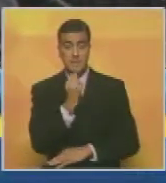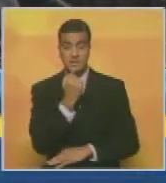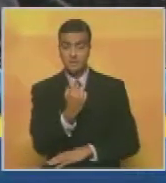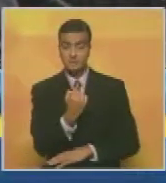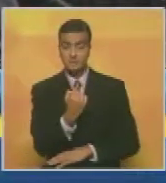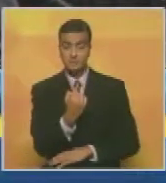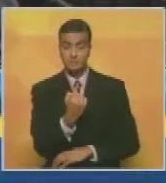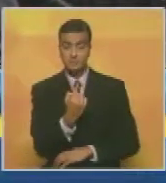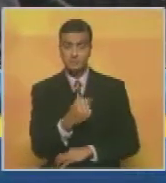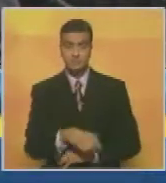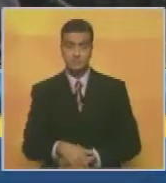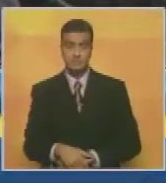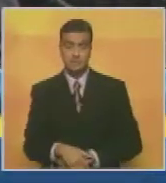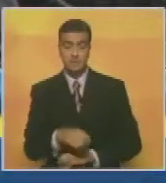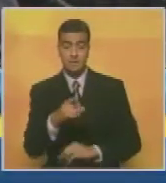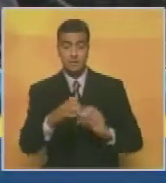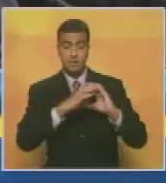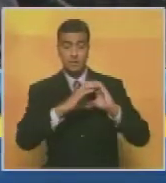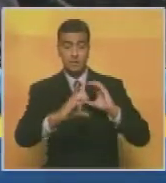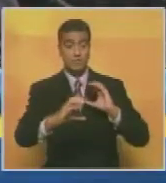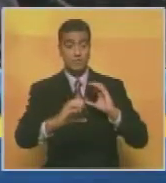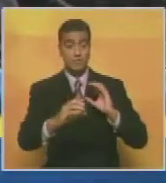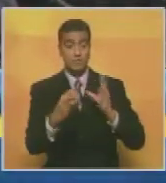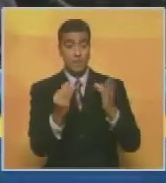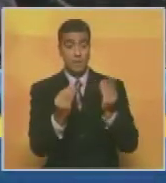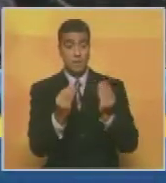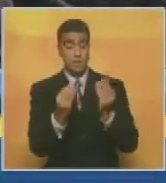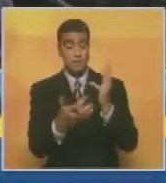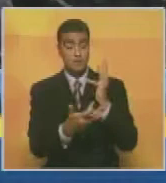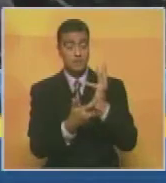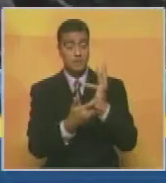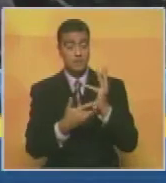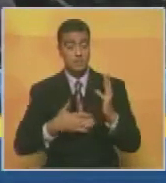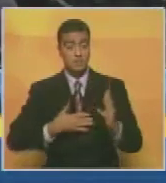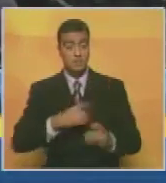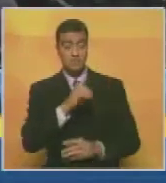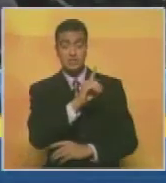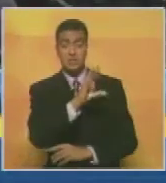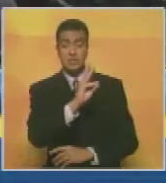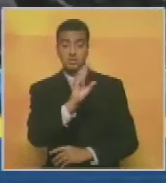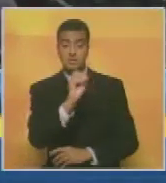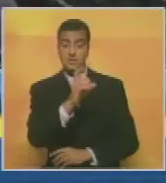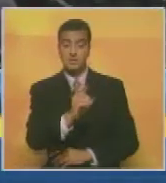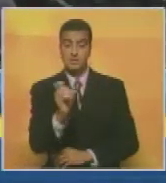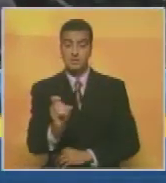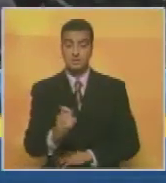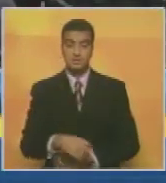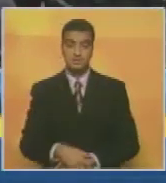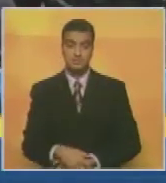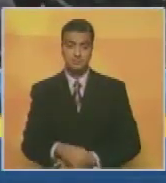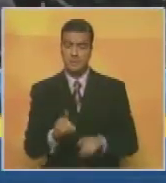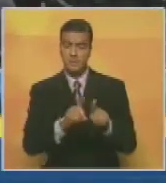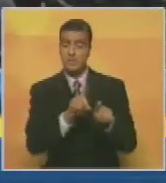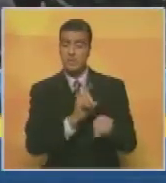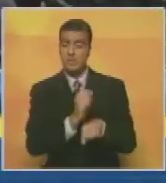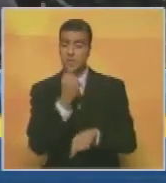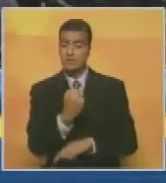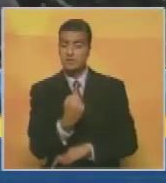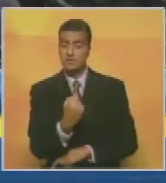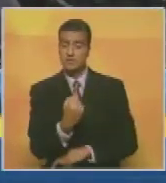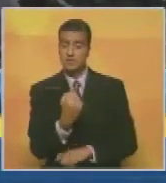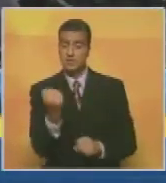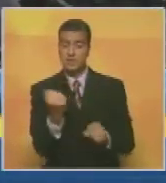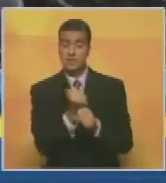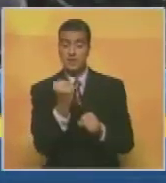señaló que estos vagones son muy modernos, tienen una capacidad para 160 personas y al mismo tiempo dijo también que la